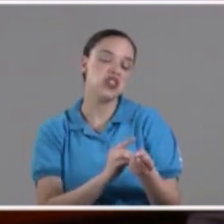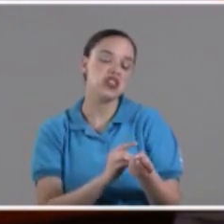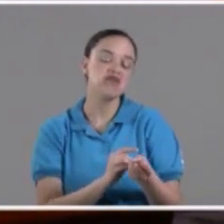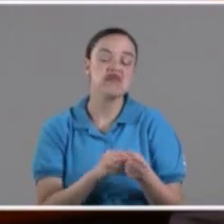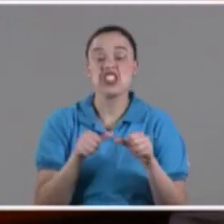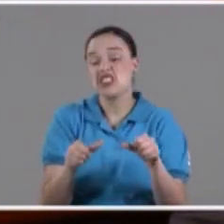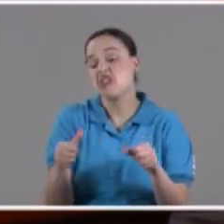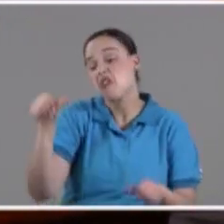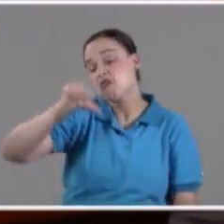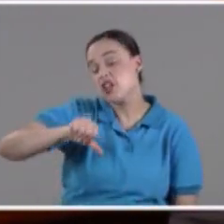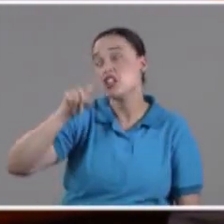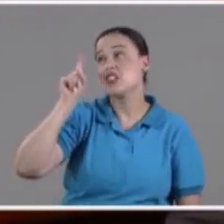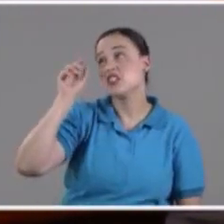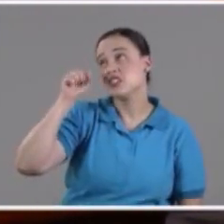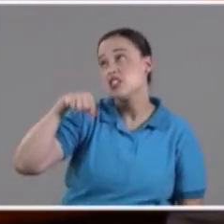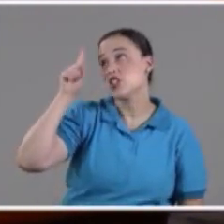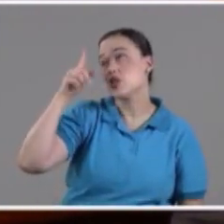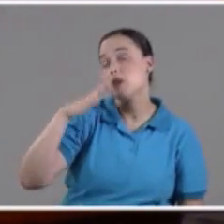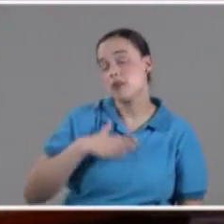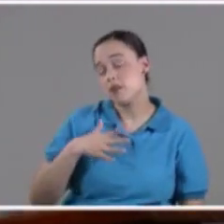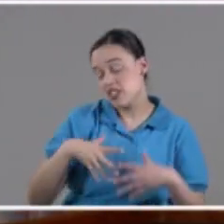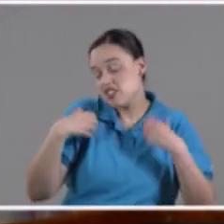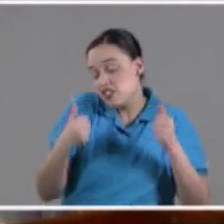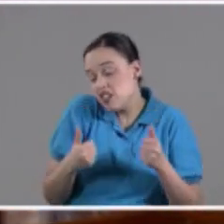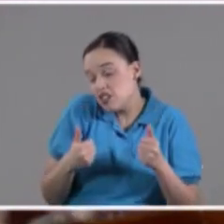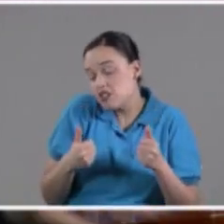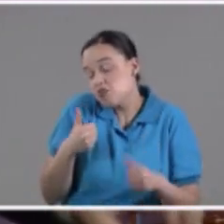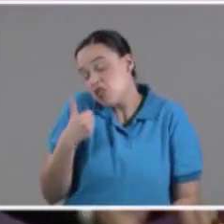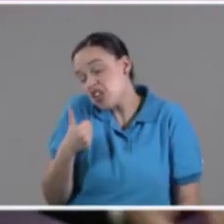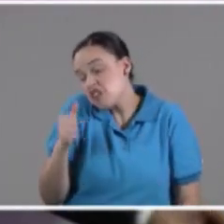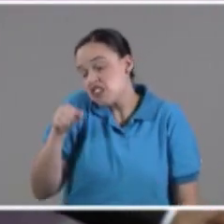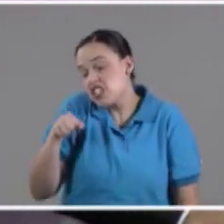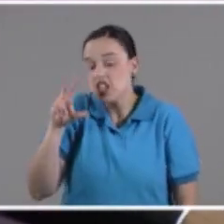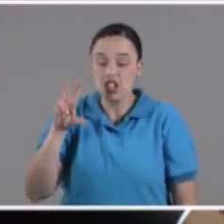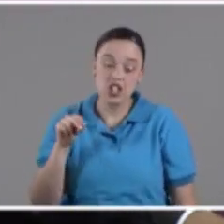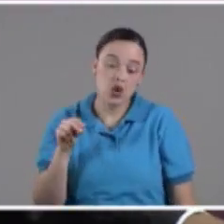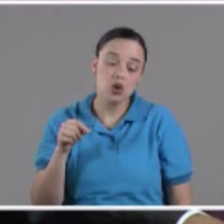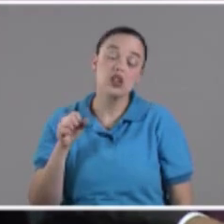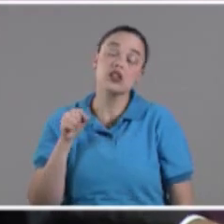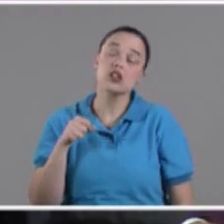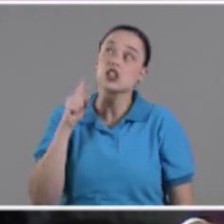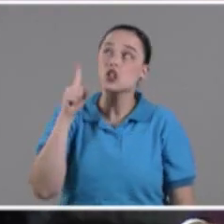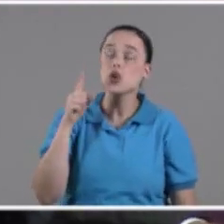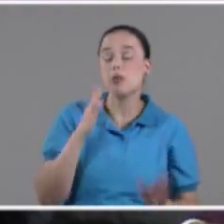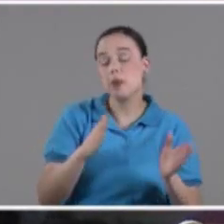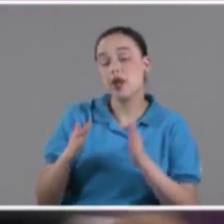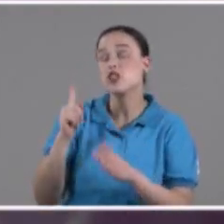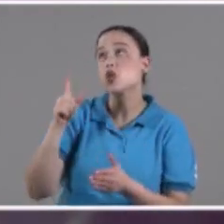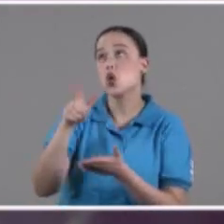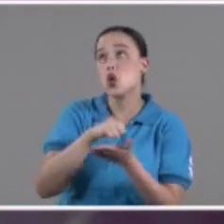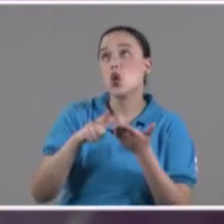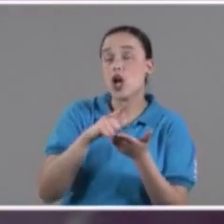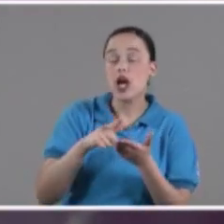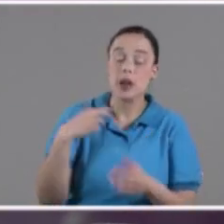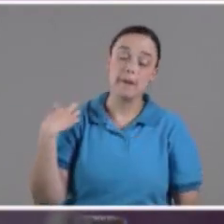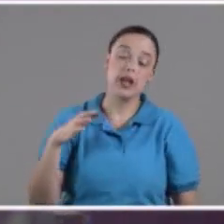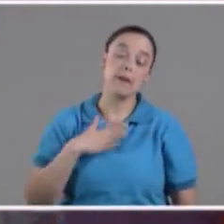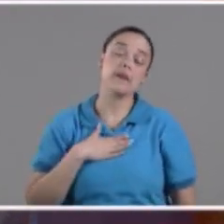mal pues si me vas a sanar Pues bueno Y si no señor como fuiste a preparar un lugar para mí allá